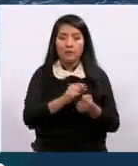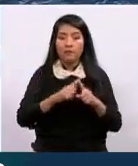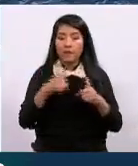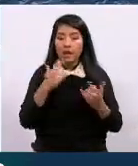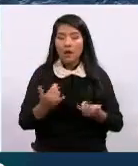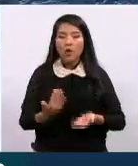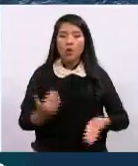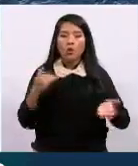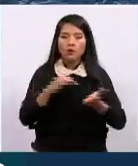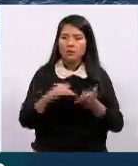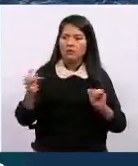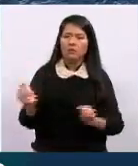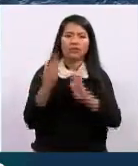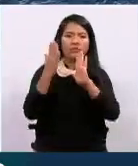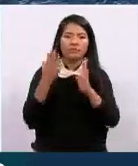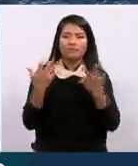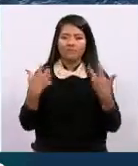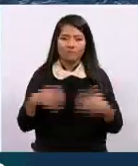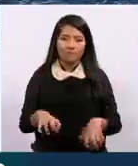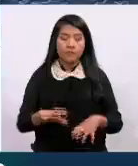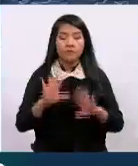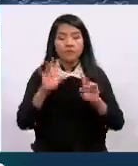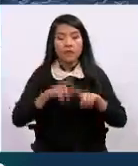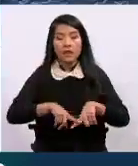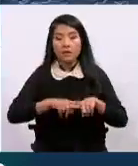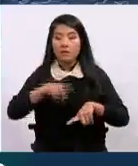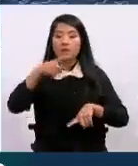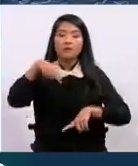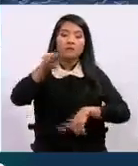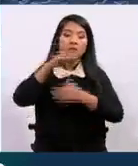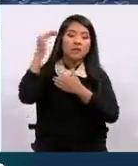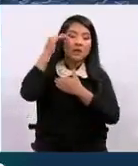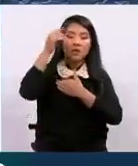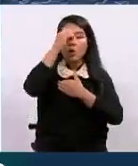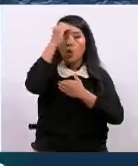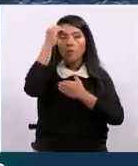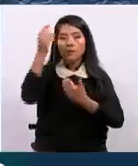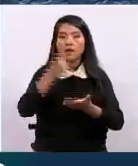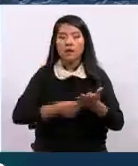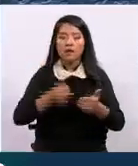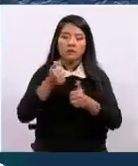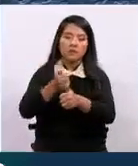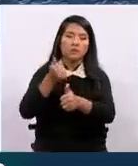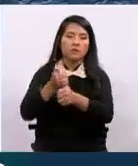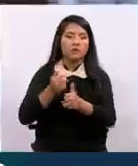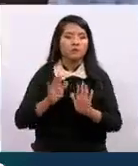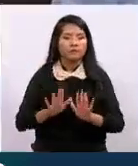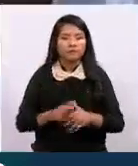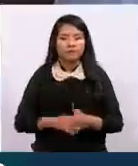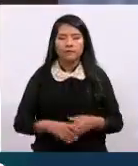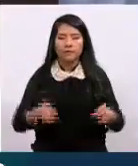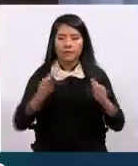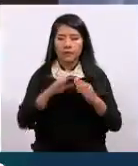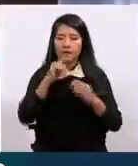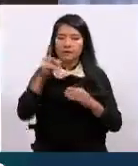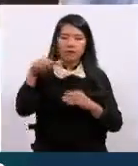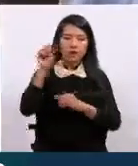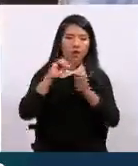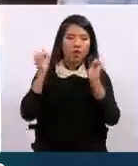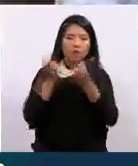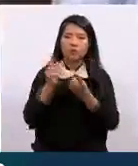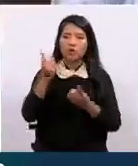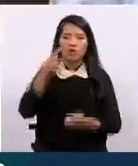a la confrontación. Veamos qué es lo que le va a decir su departamento. Ratificó que la decisión asumida por los cívicos es por un simple capricho